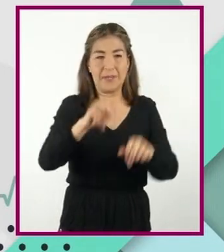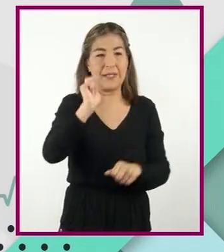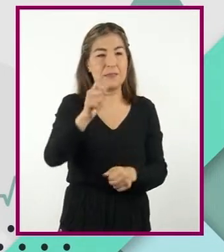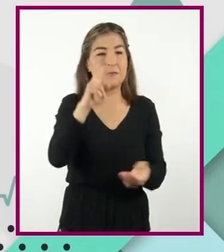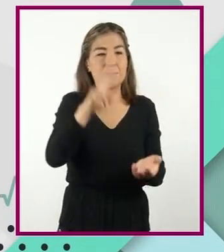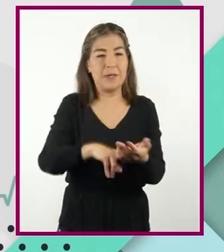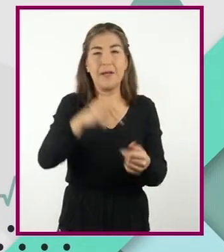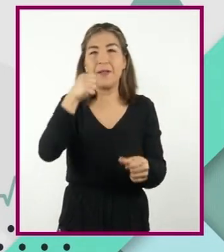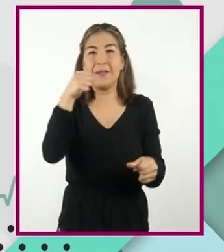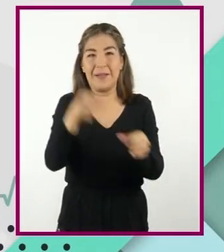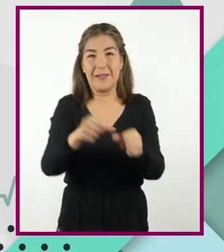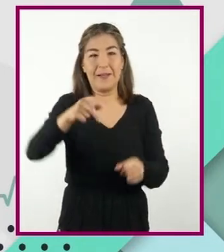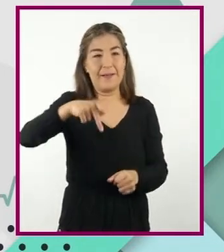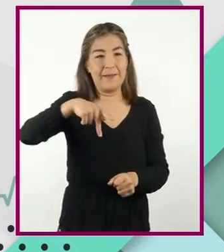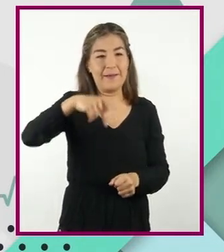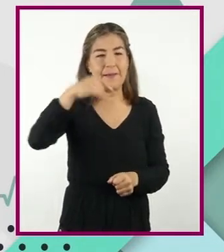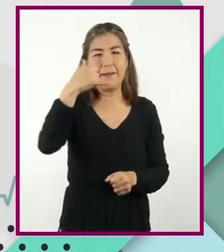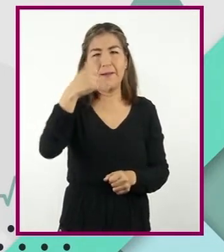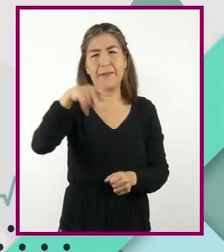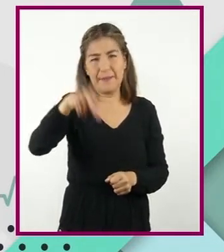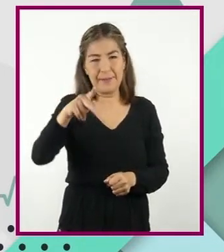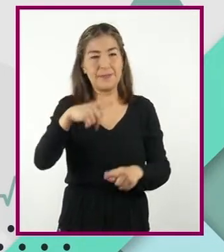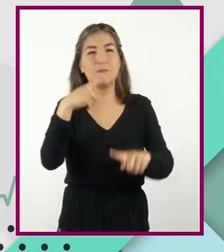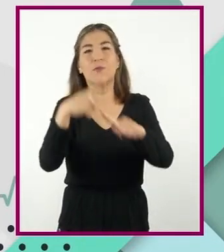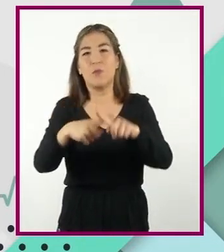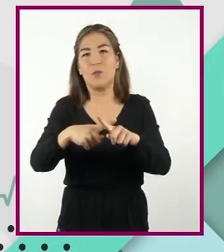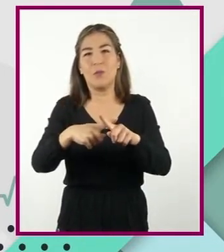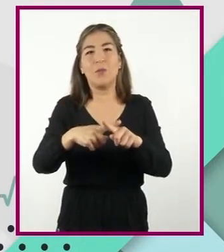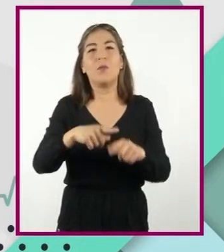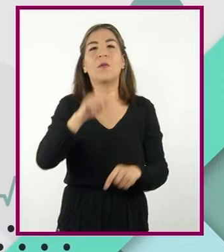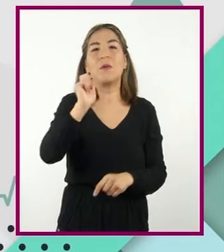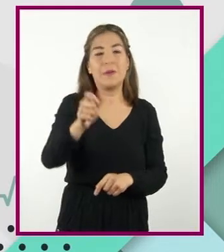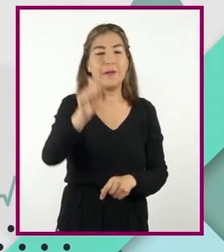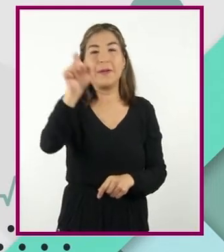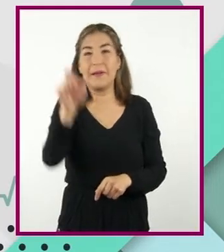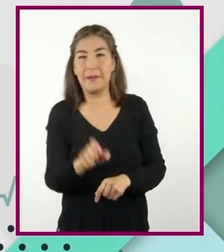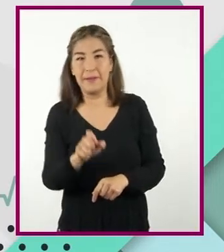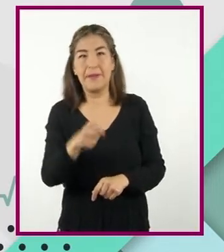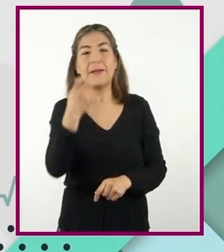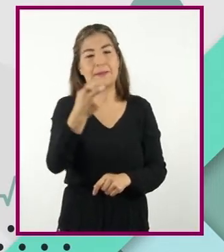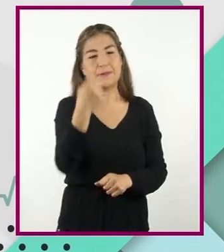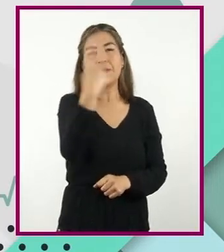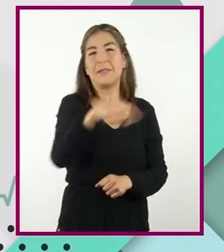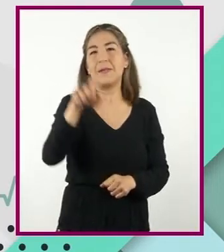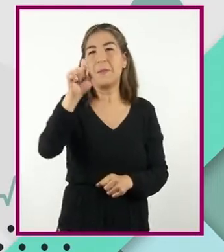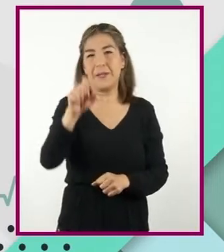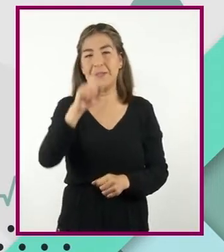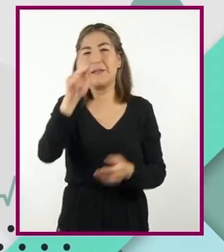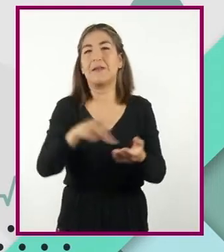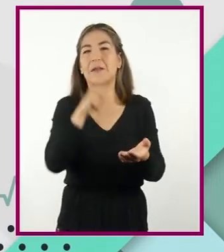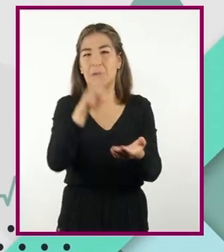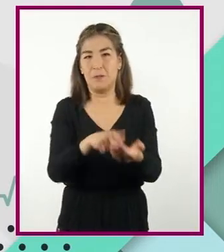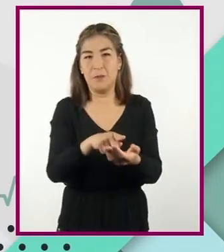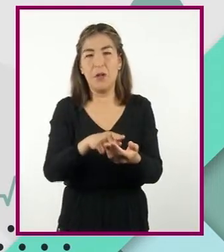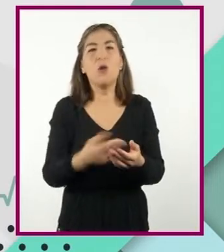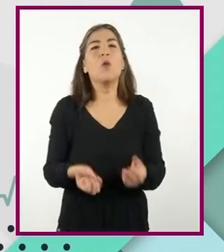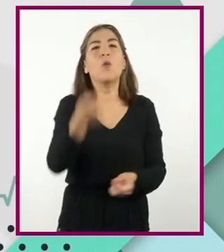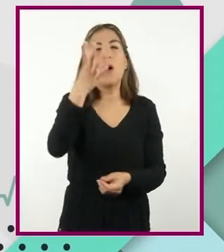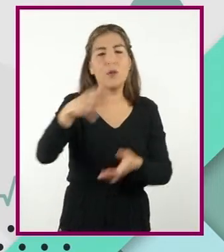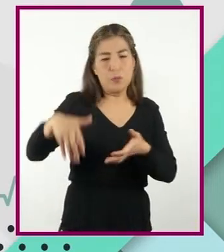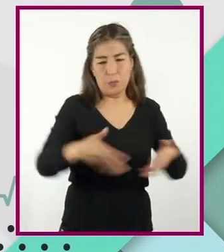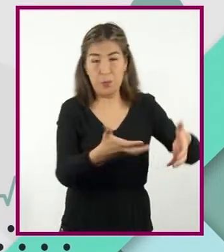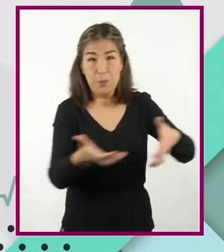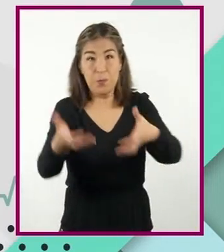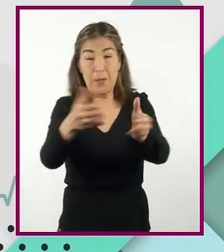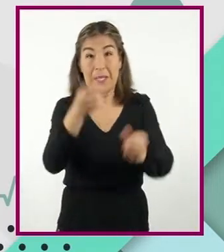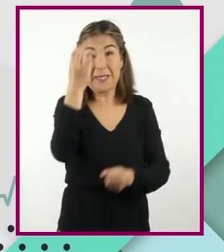X por K, que en este caso es de 120 kilómetros por hora. Para saber cuántos kilómetros recorrió el automóvil